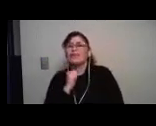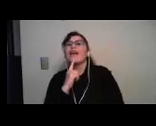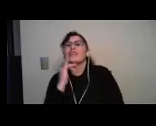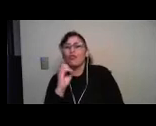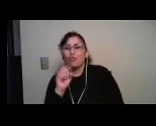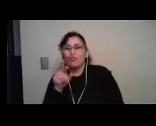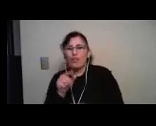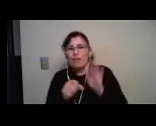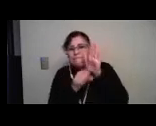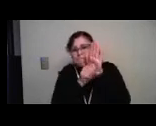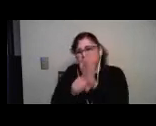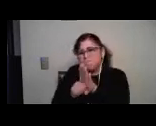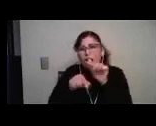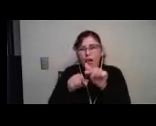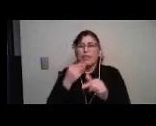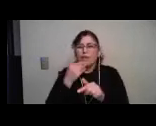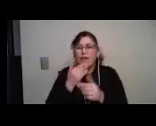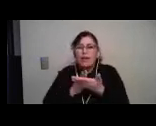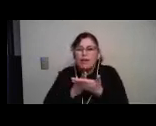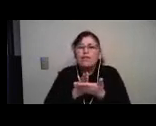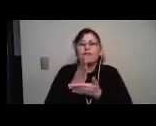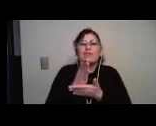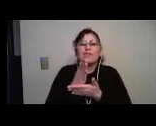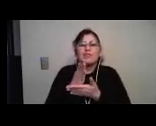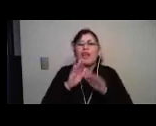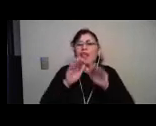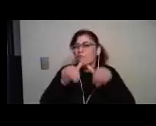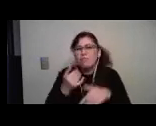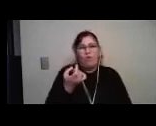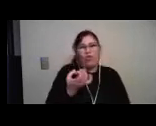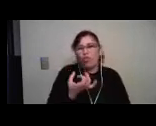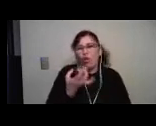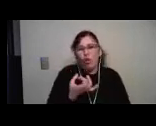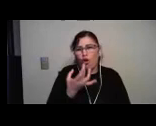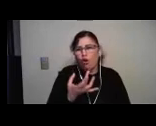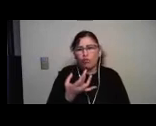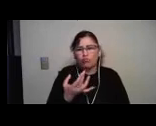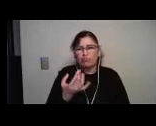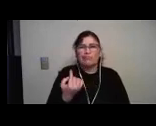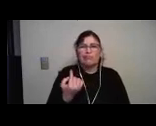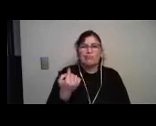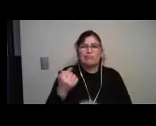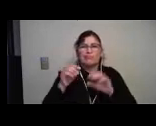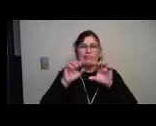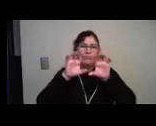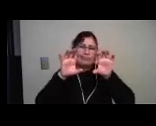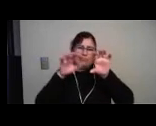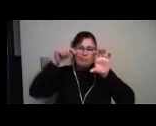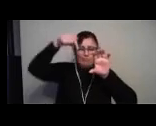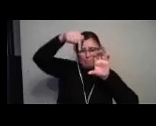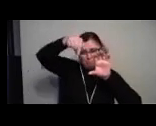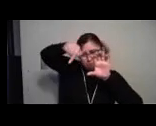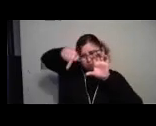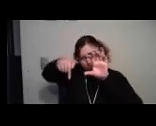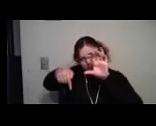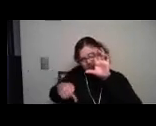inflamación, ya, y comienza a provocar también el típico dolor que se comienza a irradiar hacia la extremidad